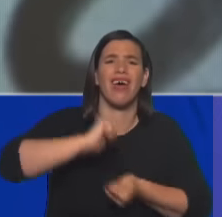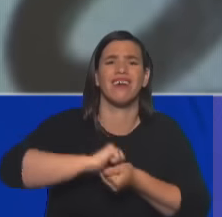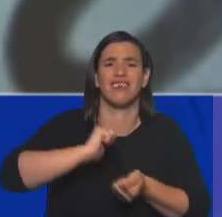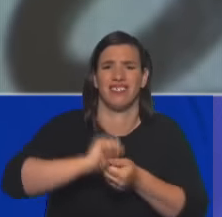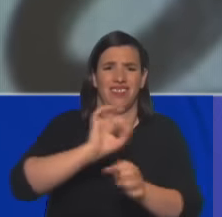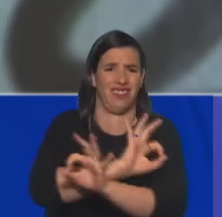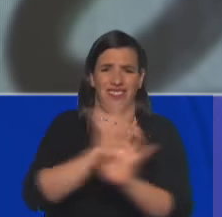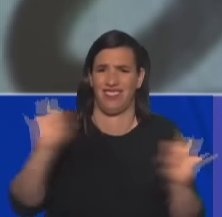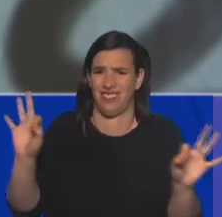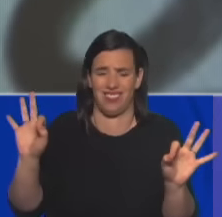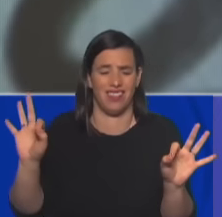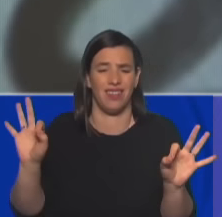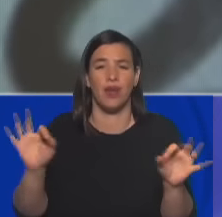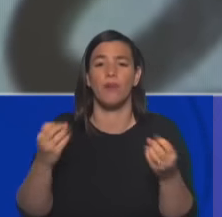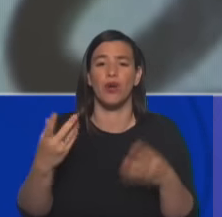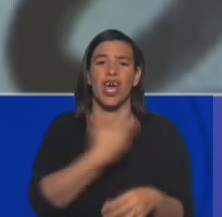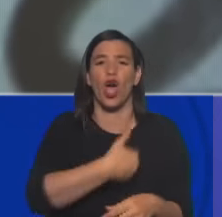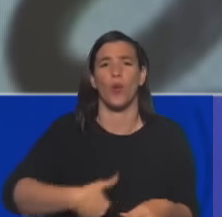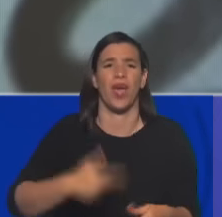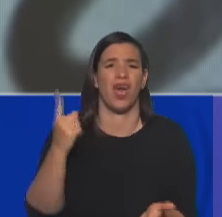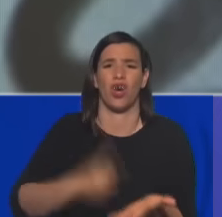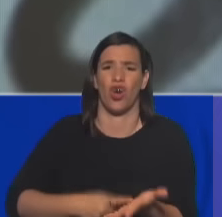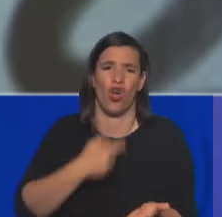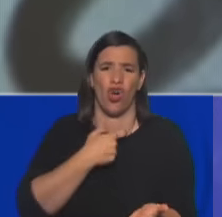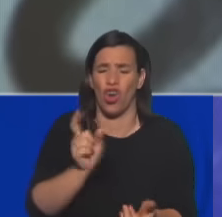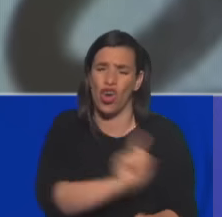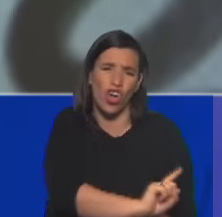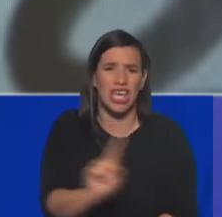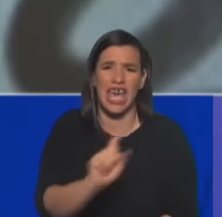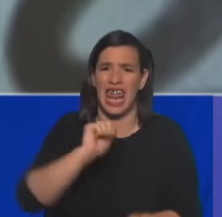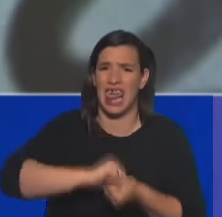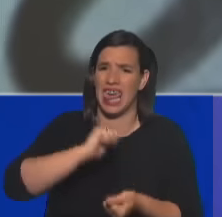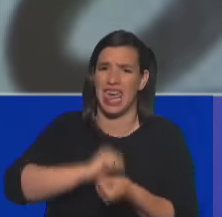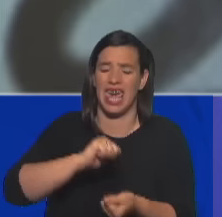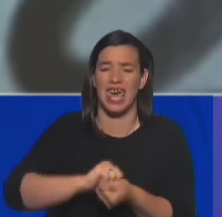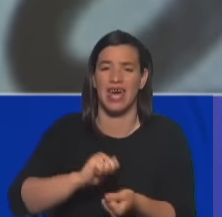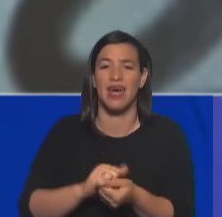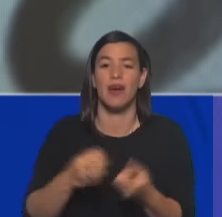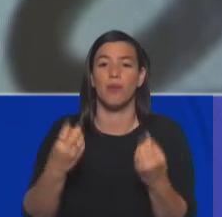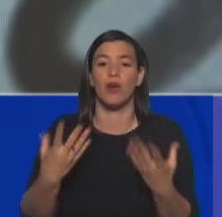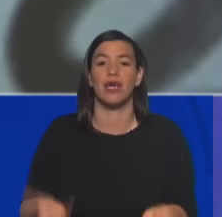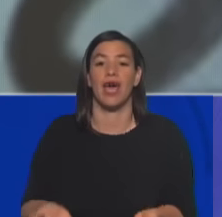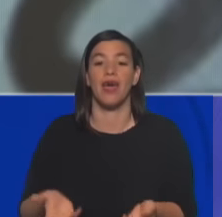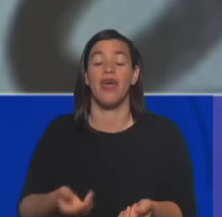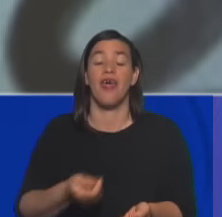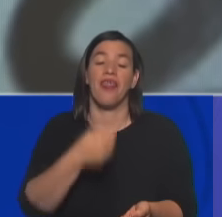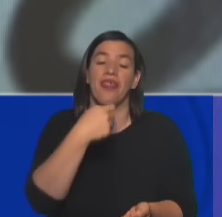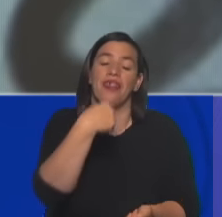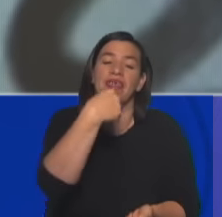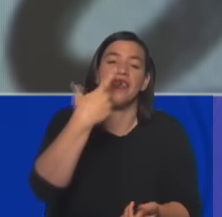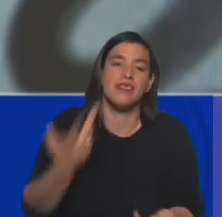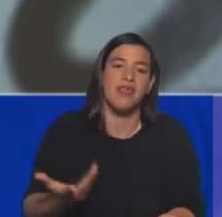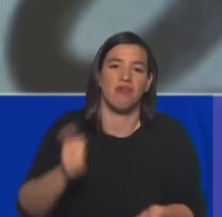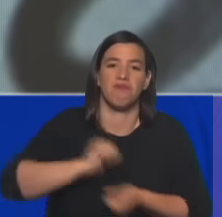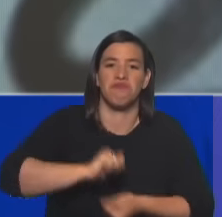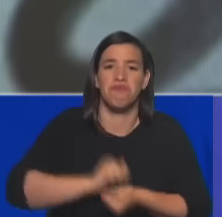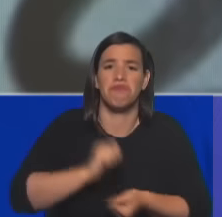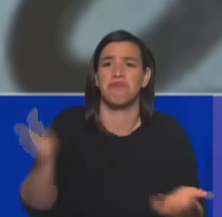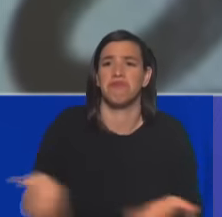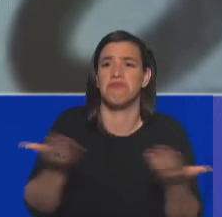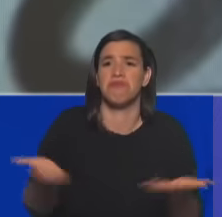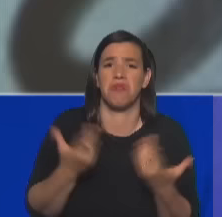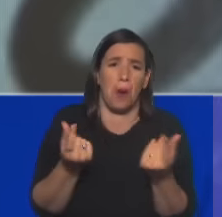que tiene el gobierno para dejar de imprimir estos billetes? Hablan de que sería un sinsentido que se sigan emitiendo